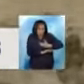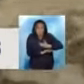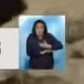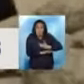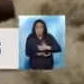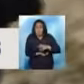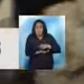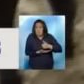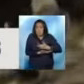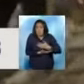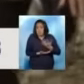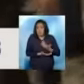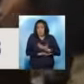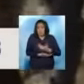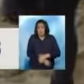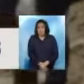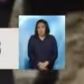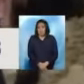solo meses de nacido.